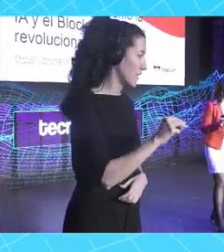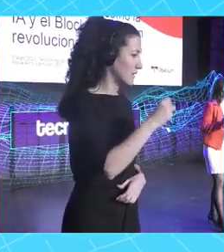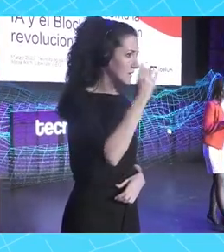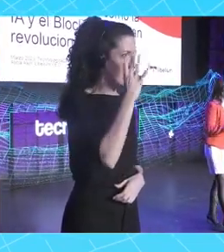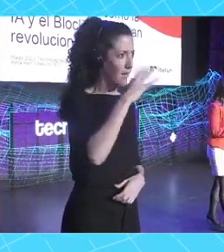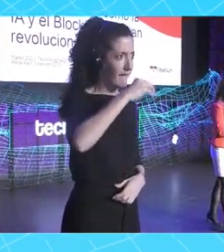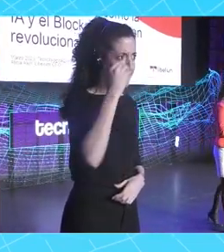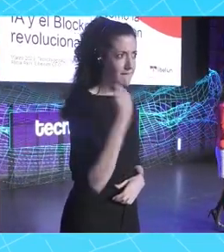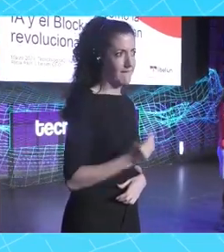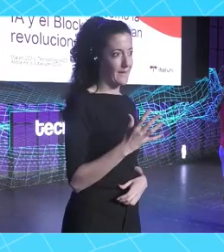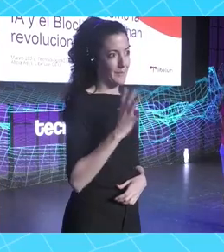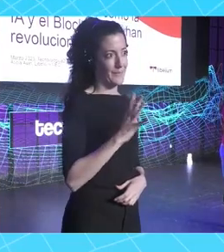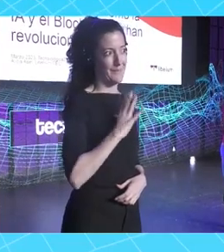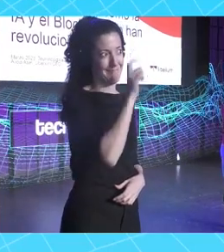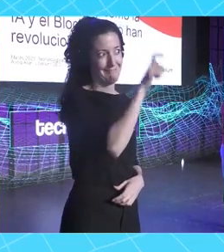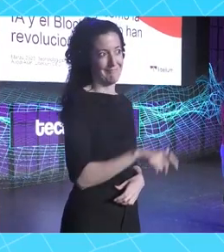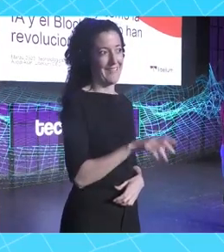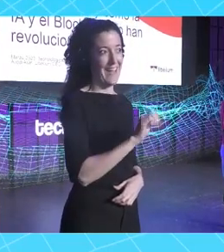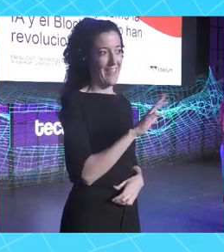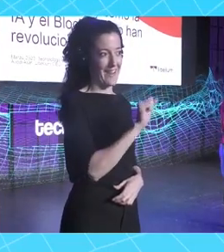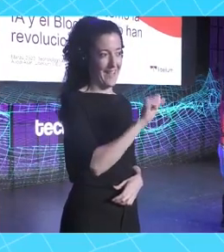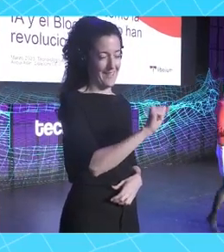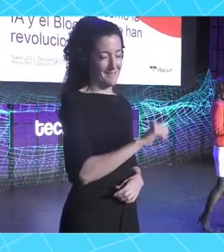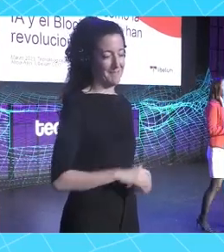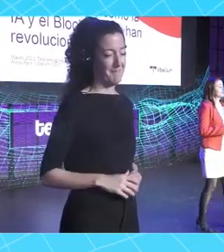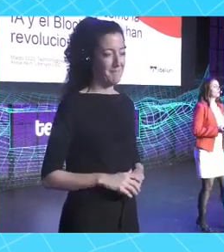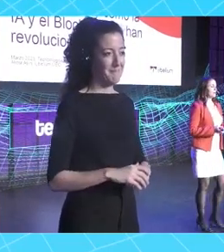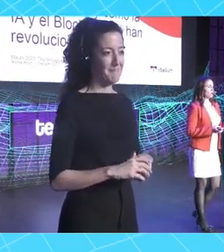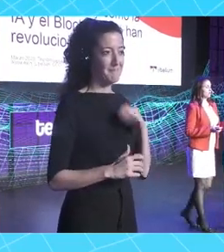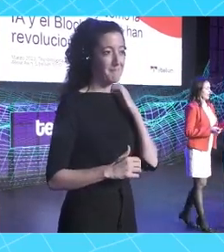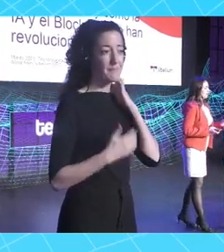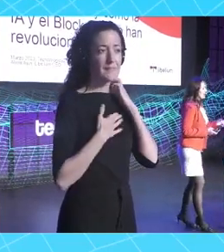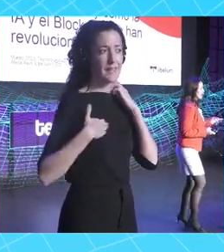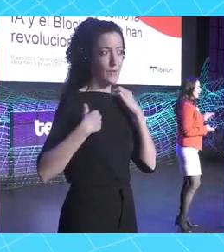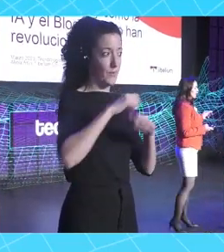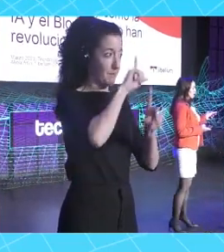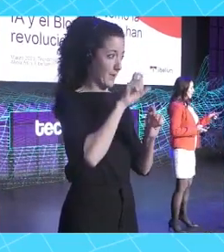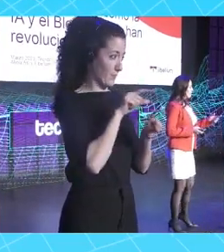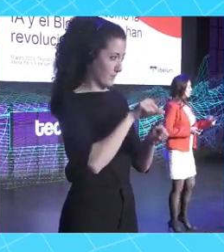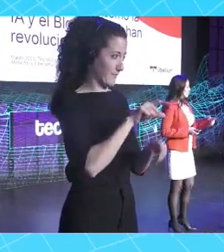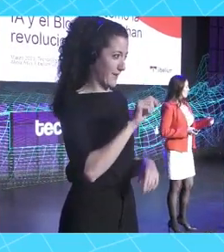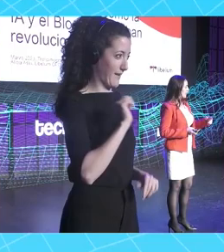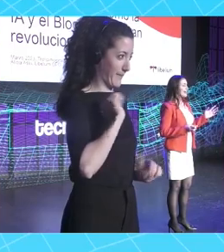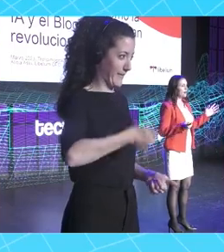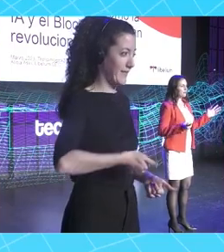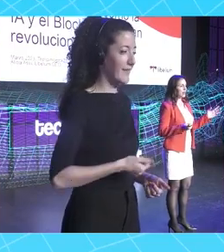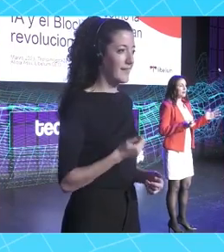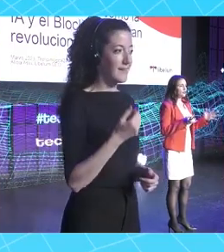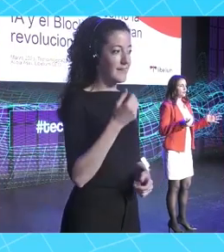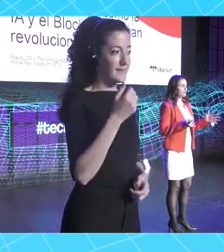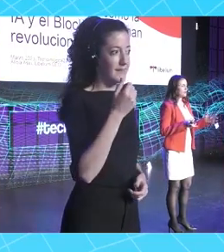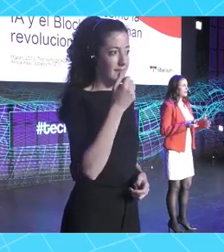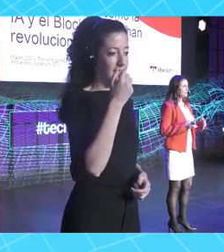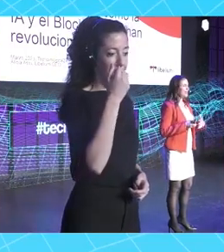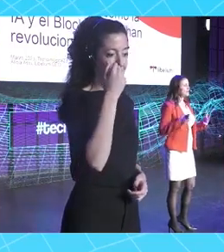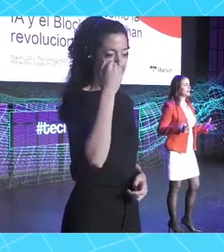vida por favor vale quiero empezar haciendo una pregunta porque creo que tengo he ganado al